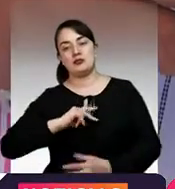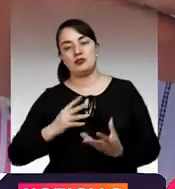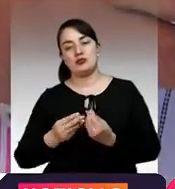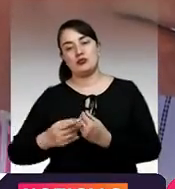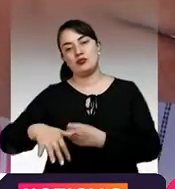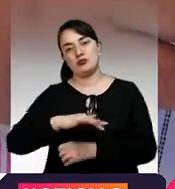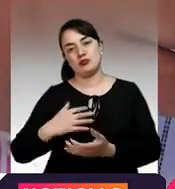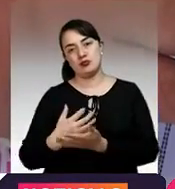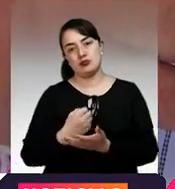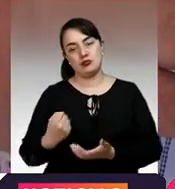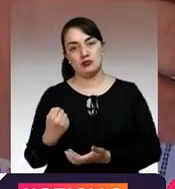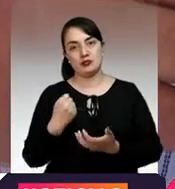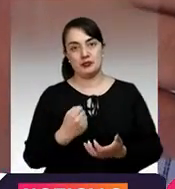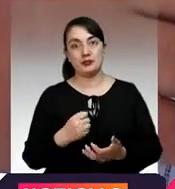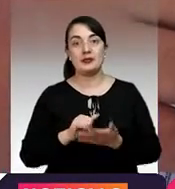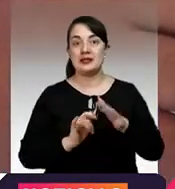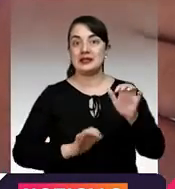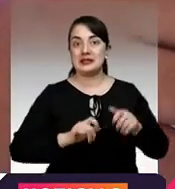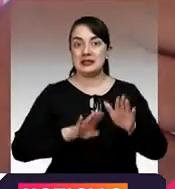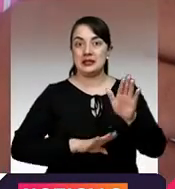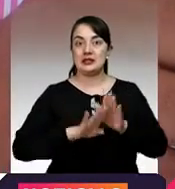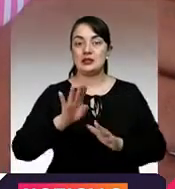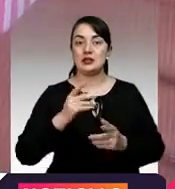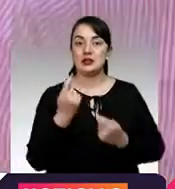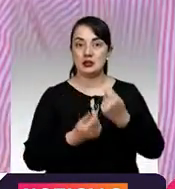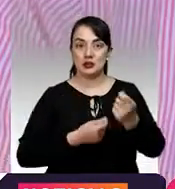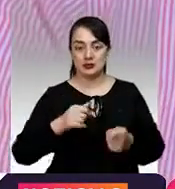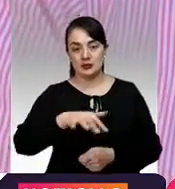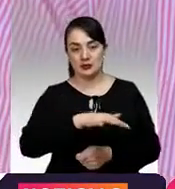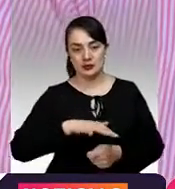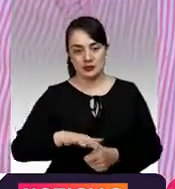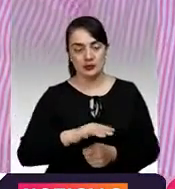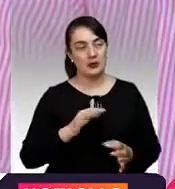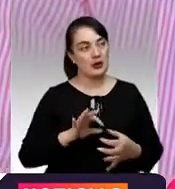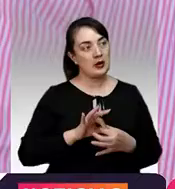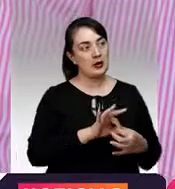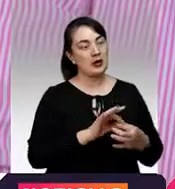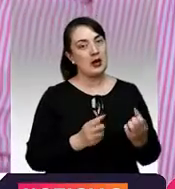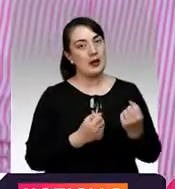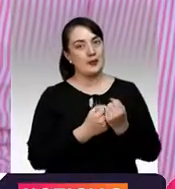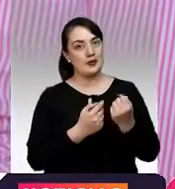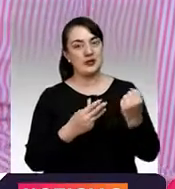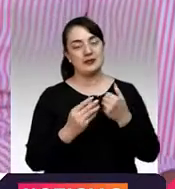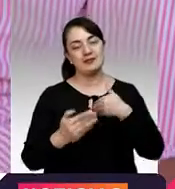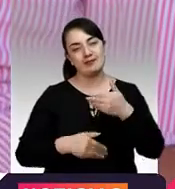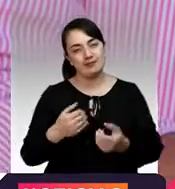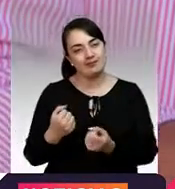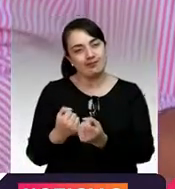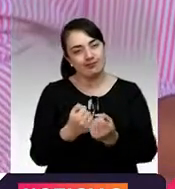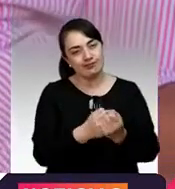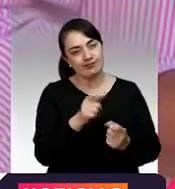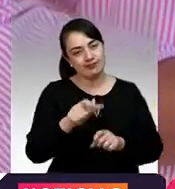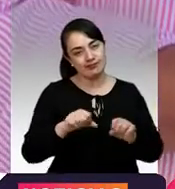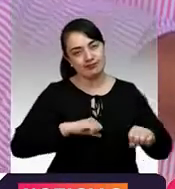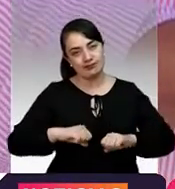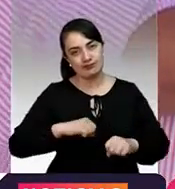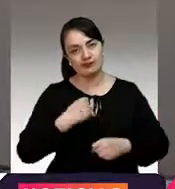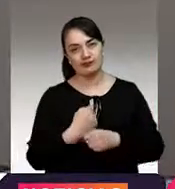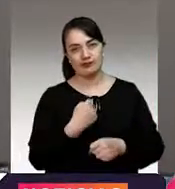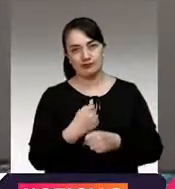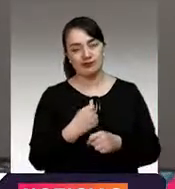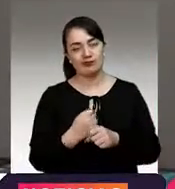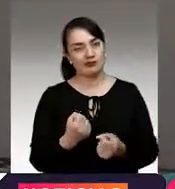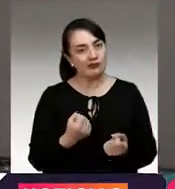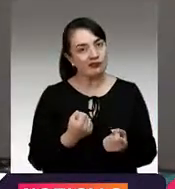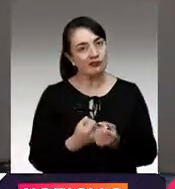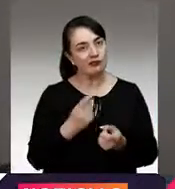La Secretaría de Desarrollo Económico de Tocancipá, con el apoyo del SENA, acompañará el proceso de los emprendedores y empresarios beneficiados